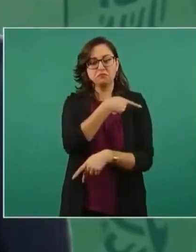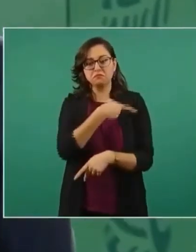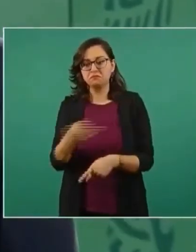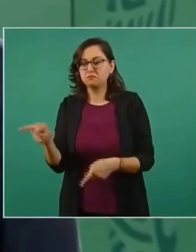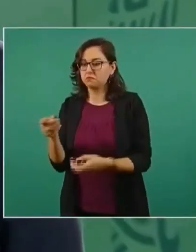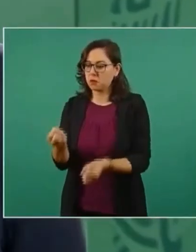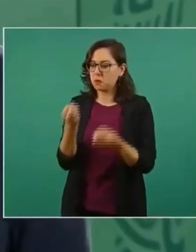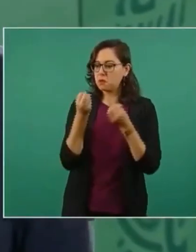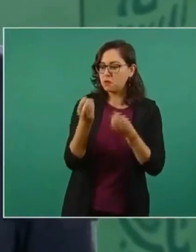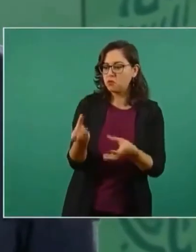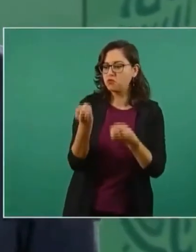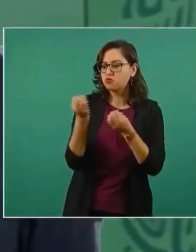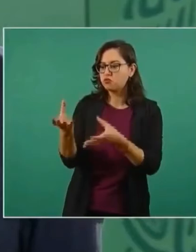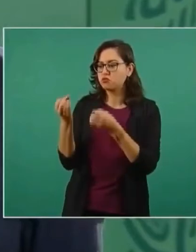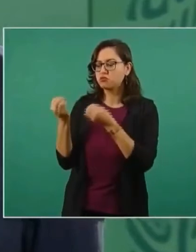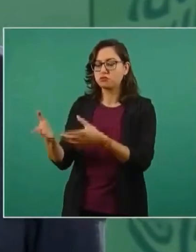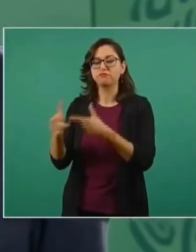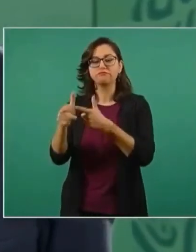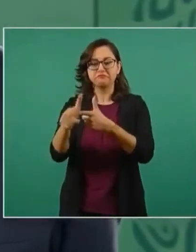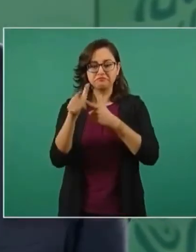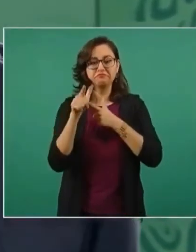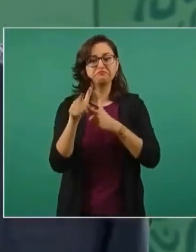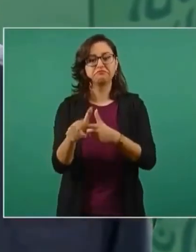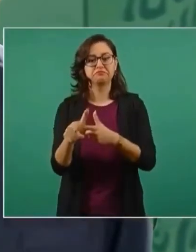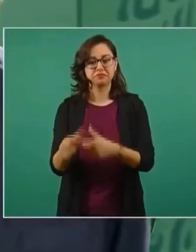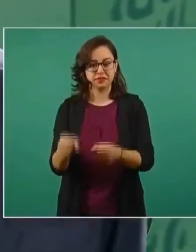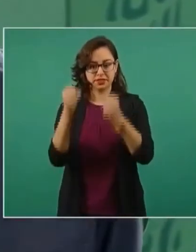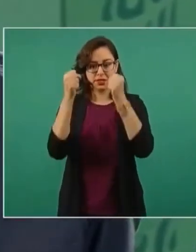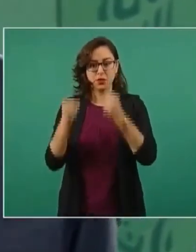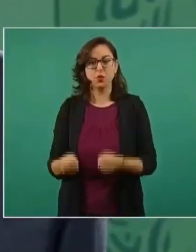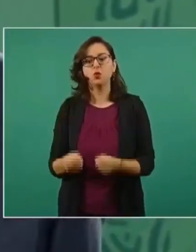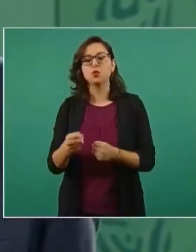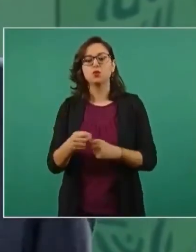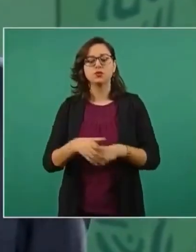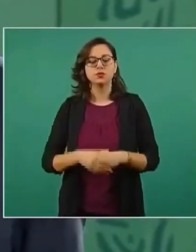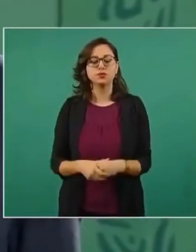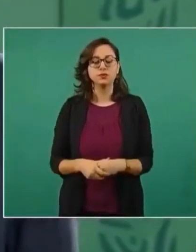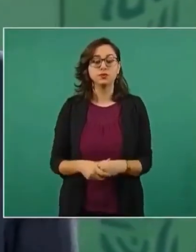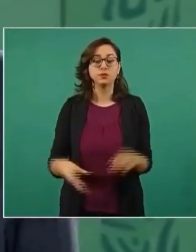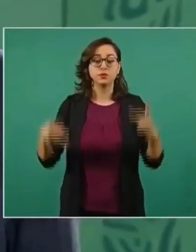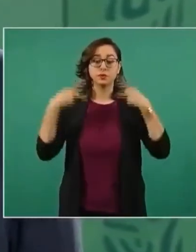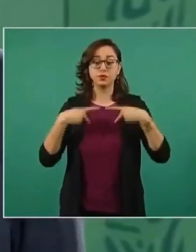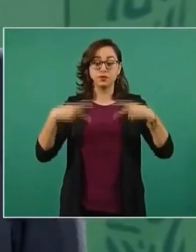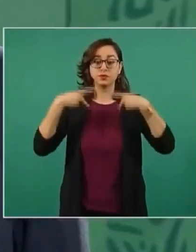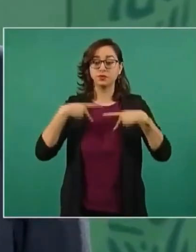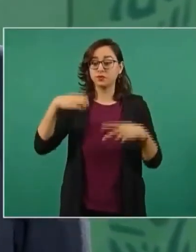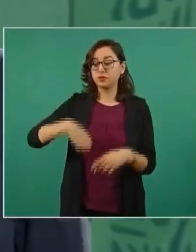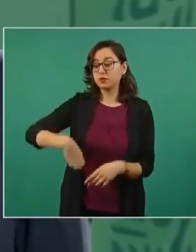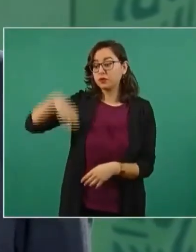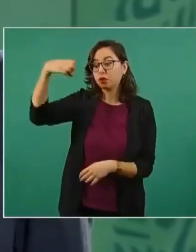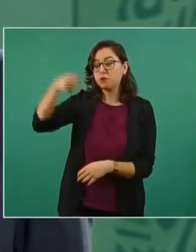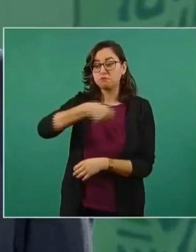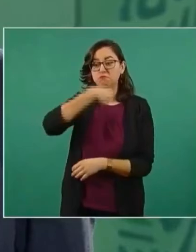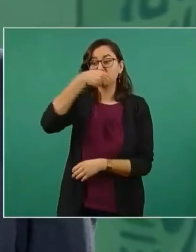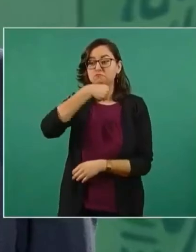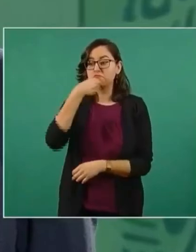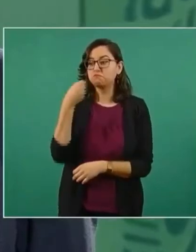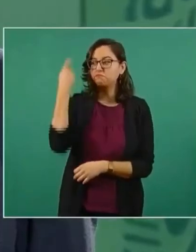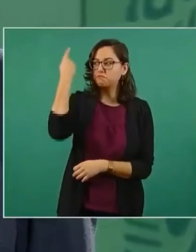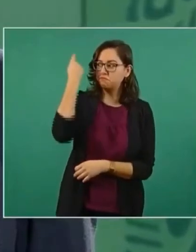pobres, tener garantizadas las pensiones para los adultos mayores,